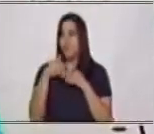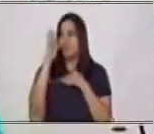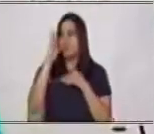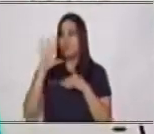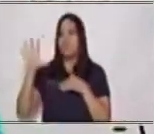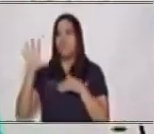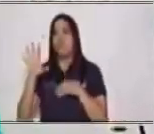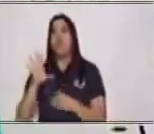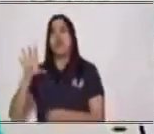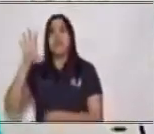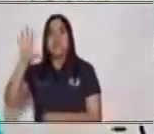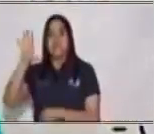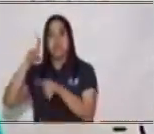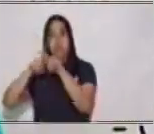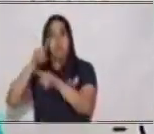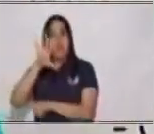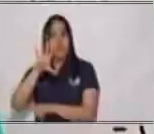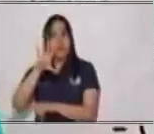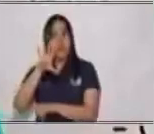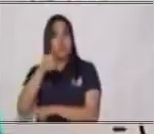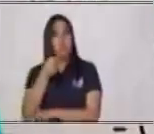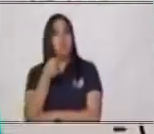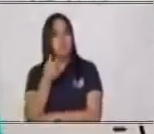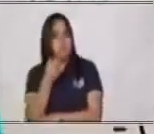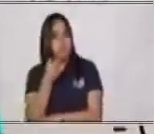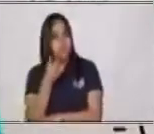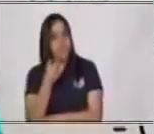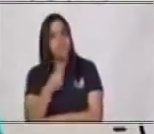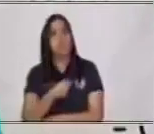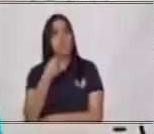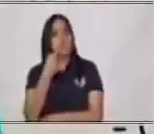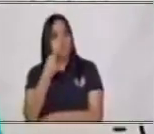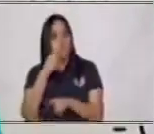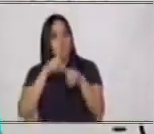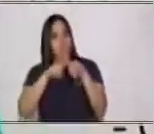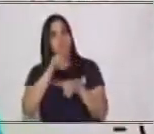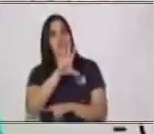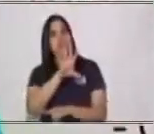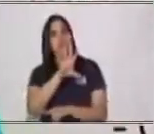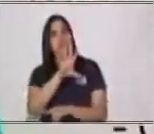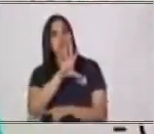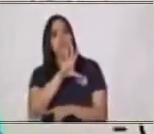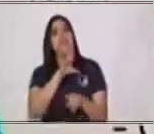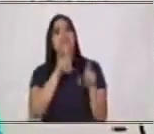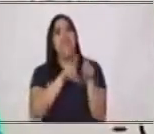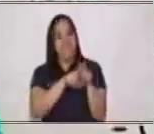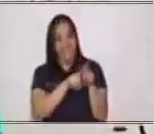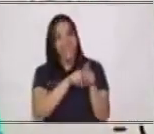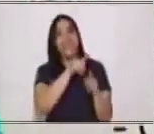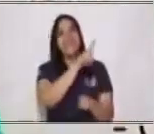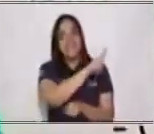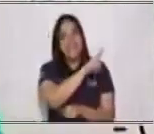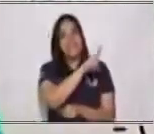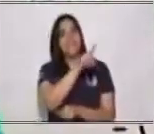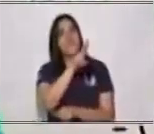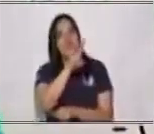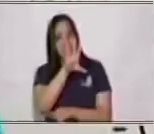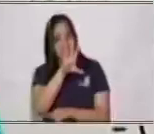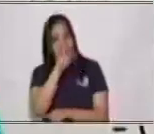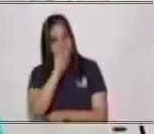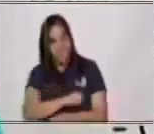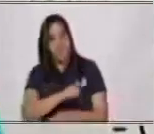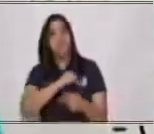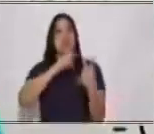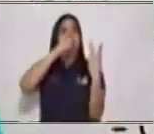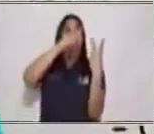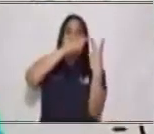el 5. 5 por 5, 25. Y por 5, 125. Entonces, la